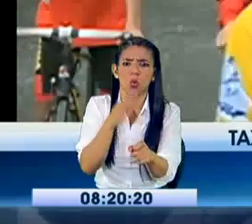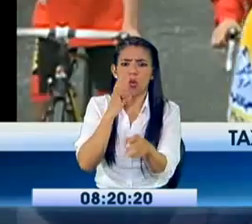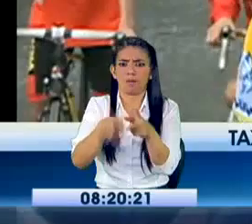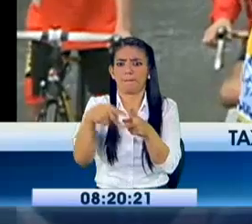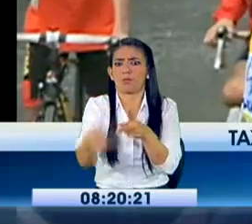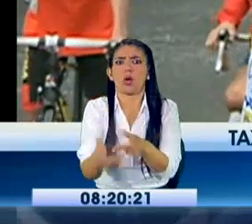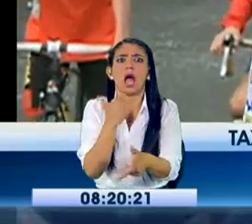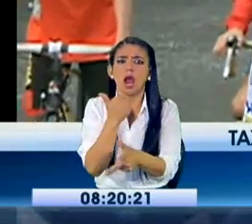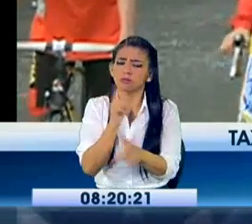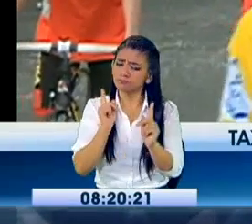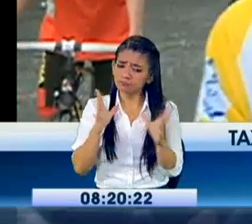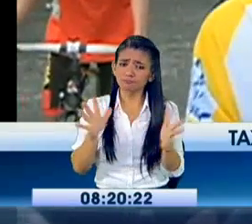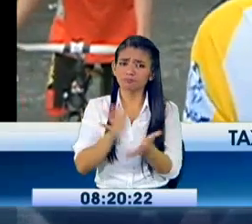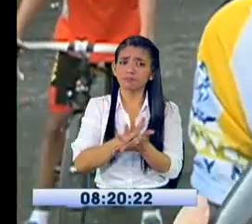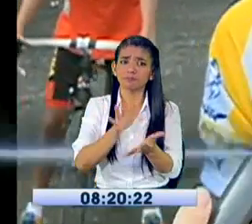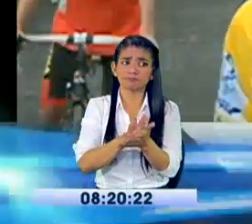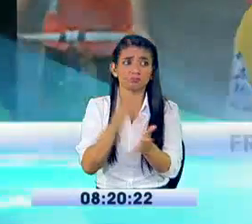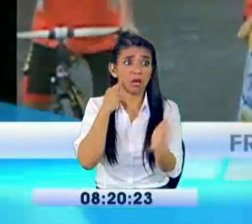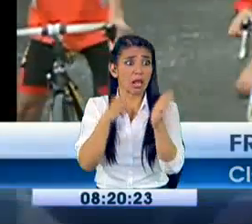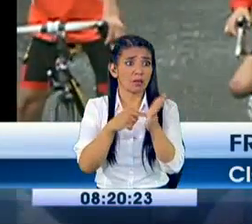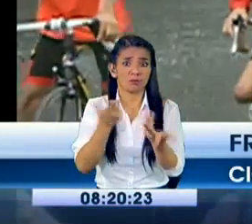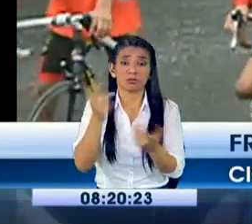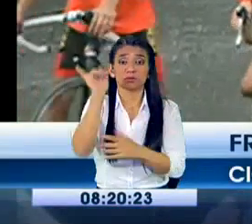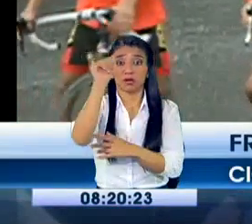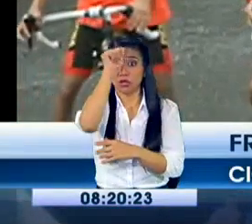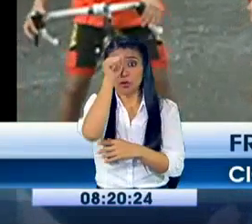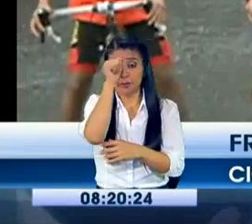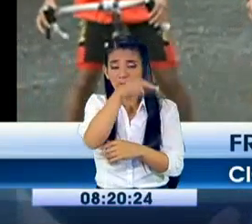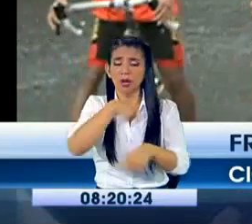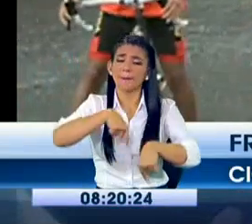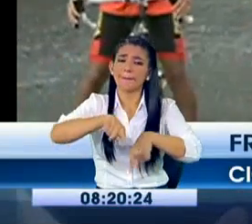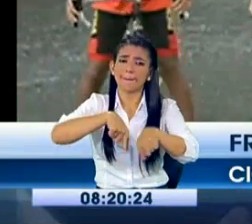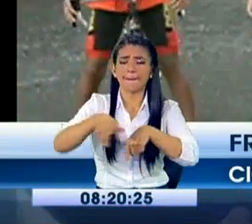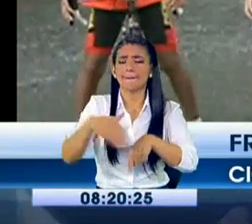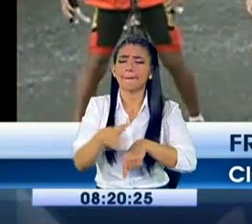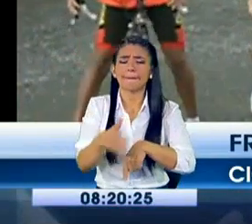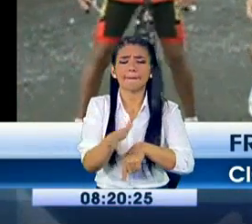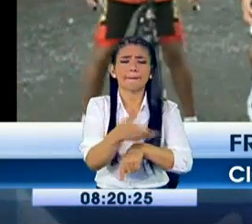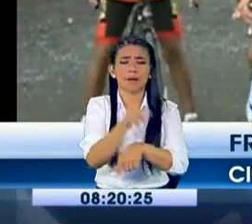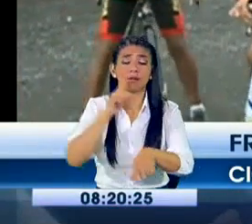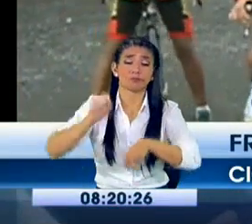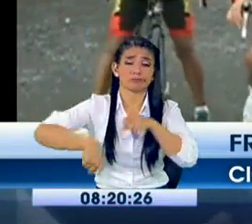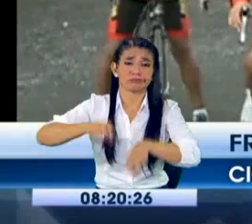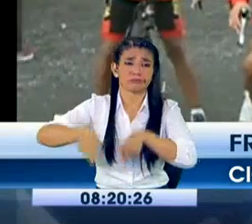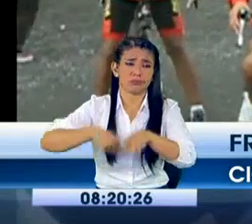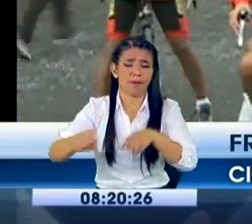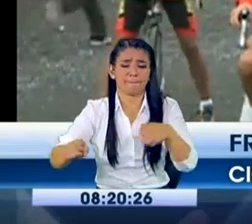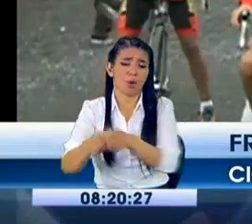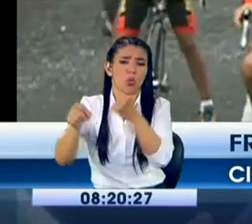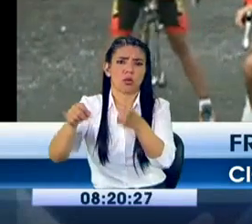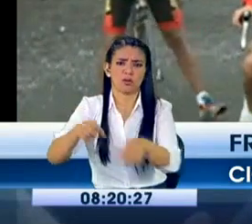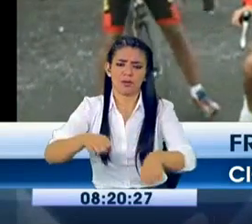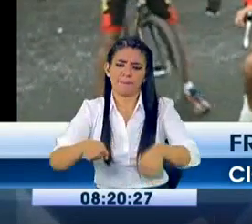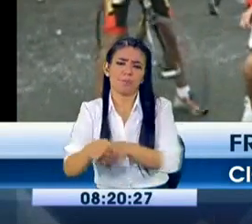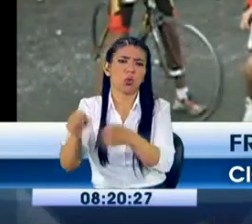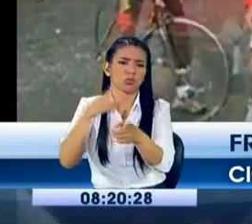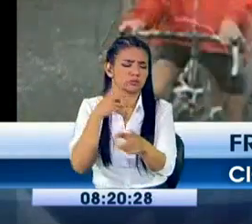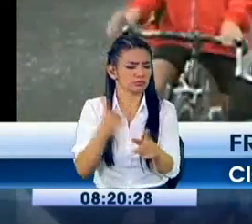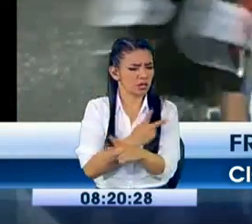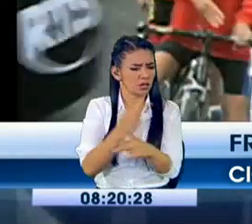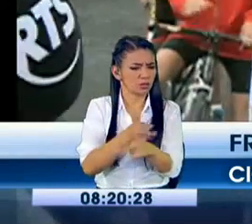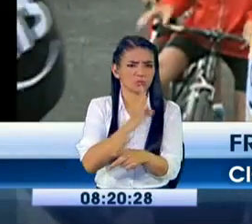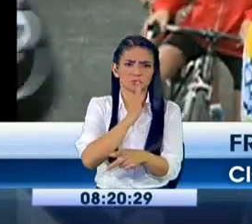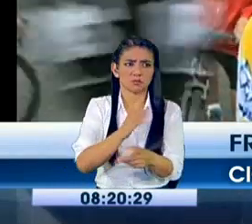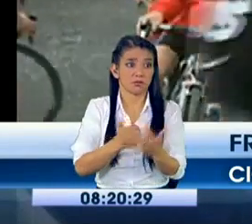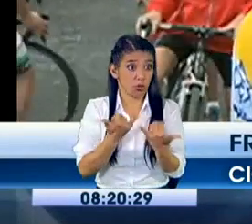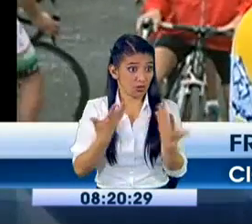interesante todas estas propuestas ciudadanas que vienen en beneficio de crear una cultura de respeto hacia los ciclistas. Y cada quien debe tener,